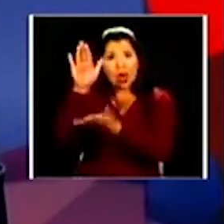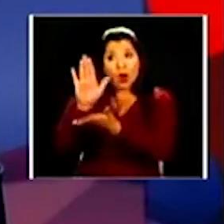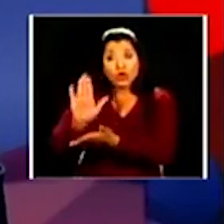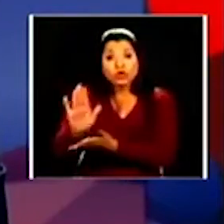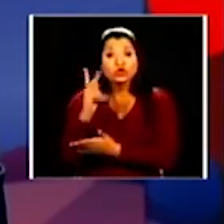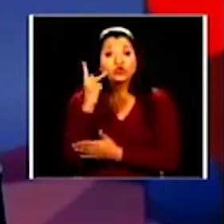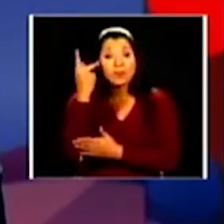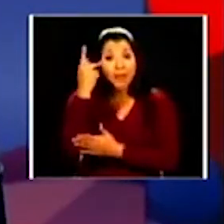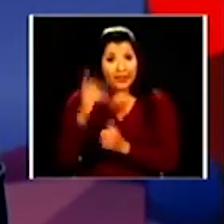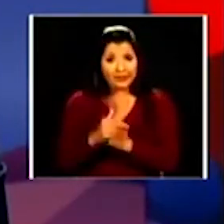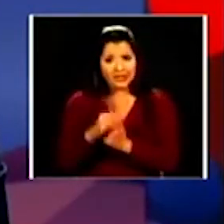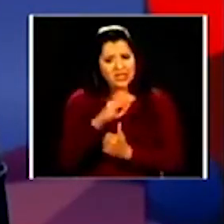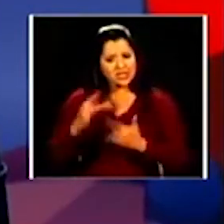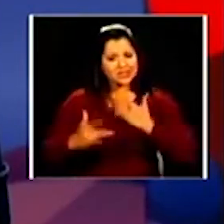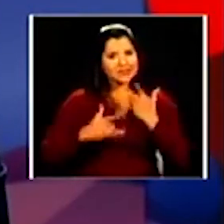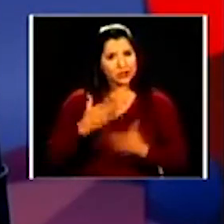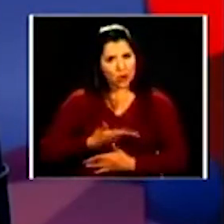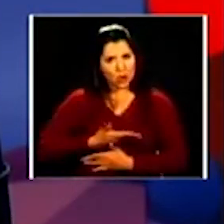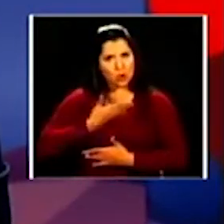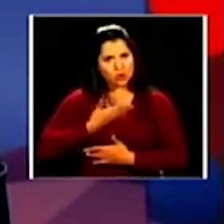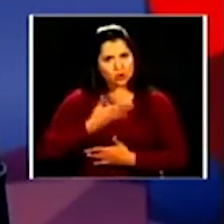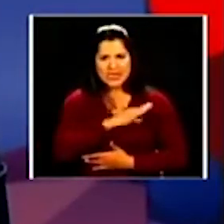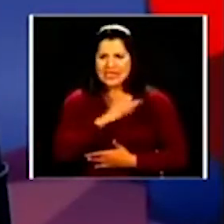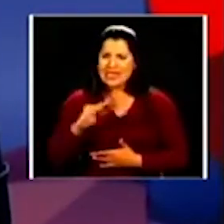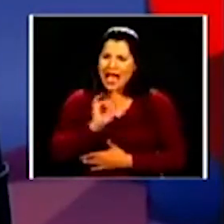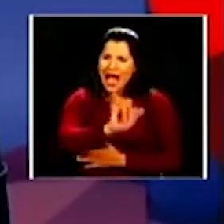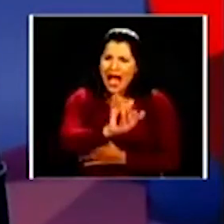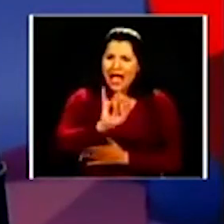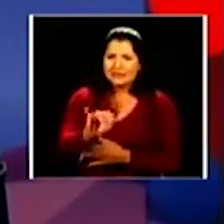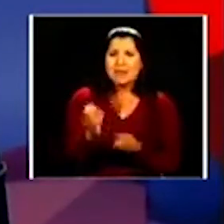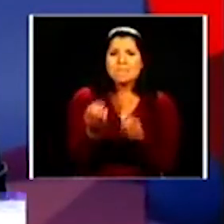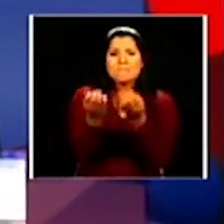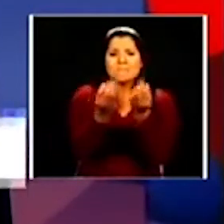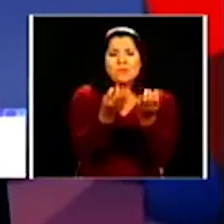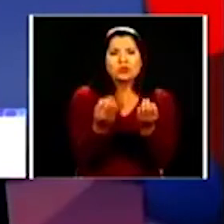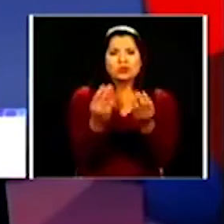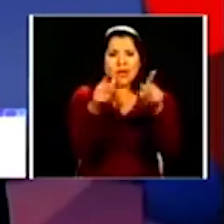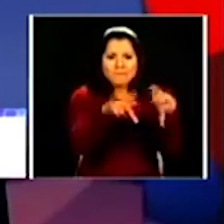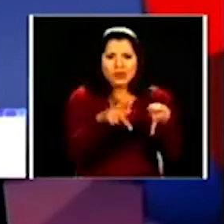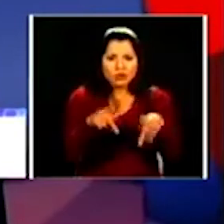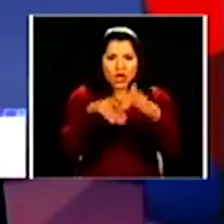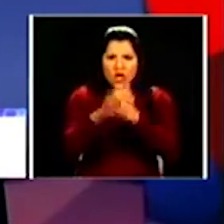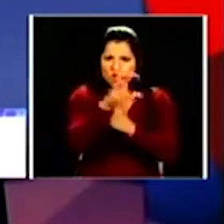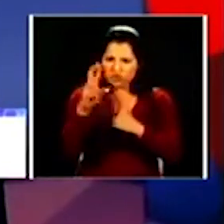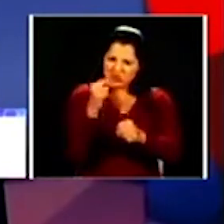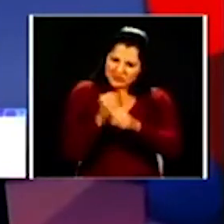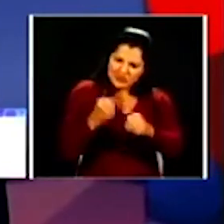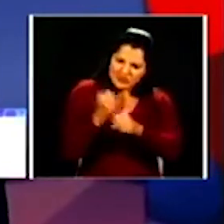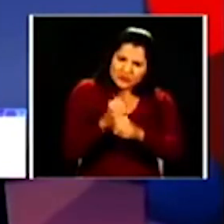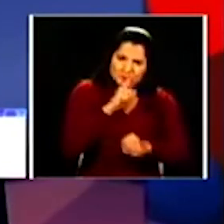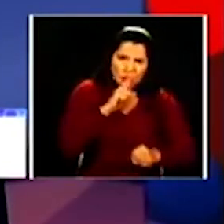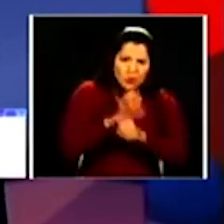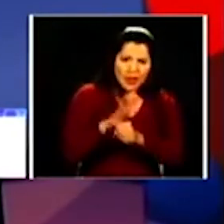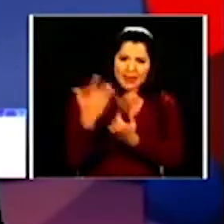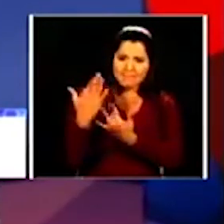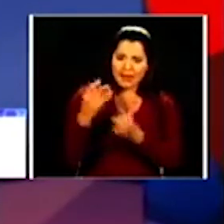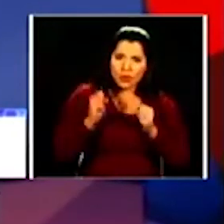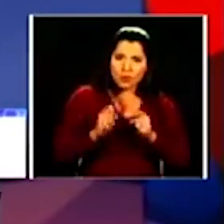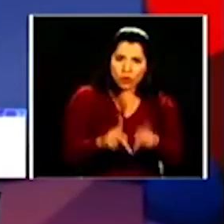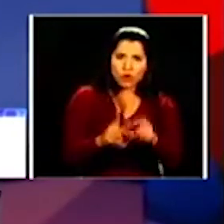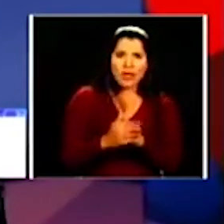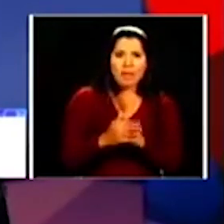padres y está orgulloso. Y así hay miles de personas en Costa Rica, fajadas, comprometidas, esperando esa oportunidad